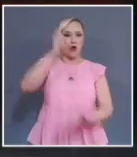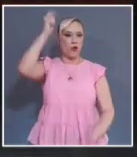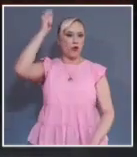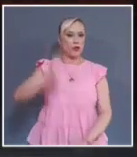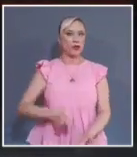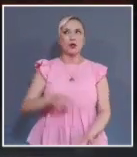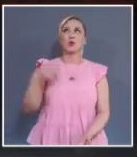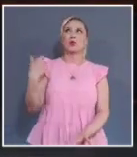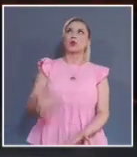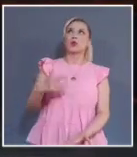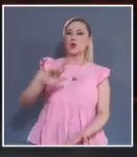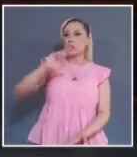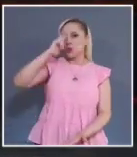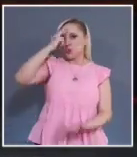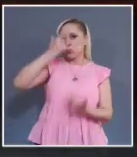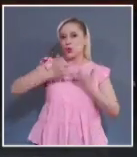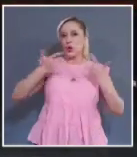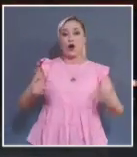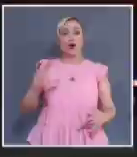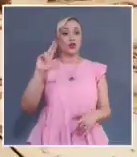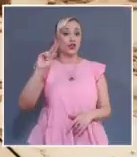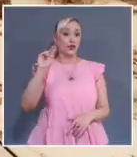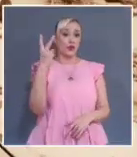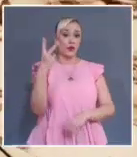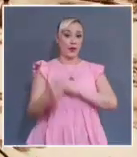cultural, cumplió 82 años.